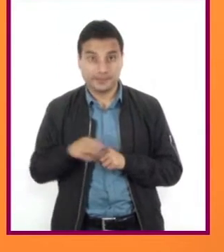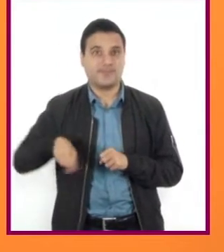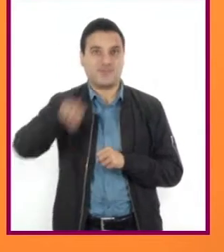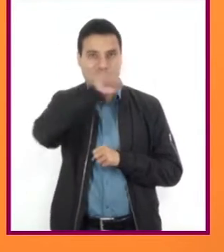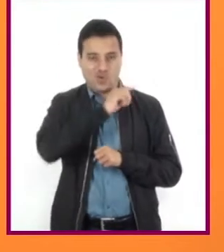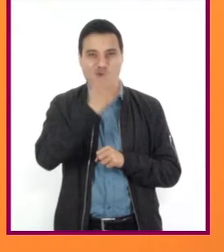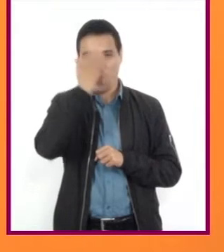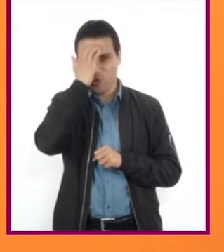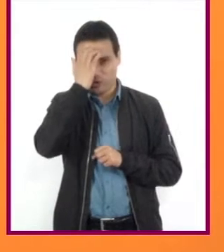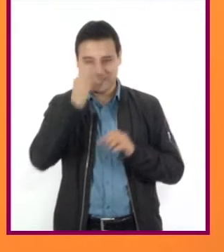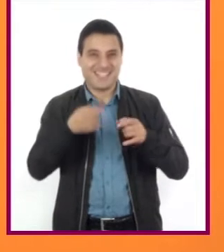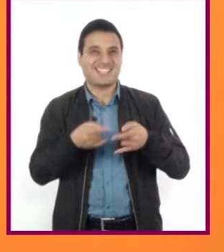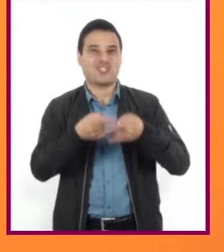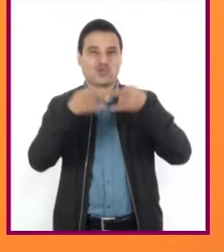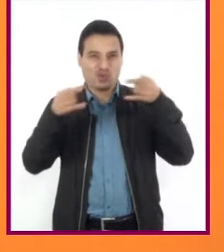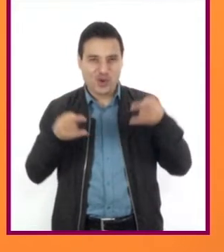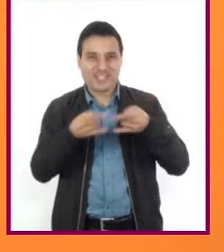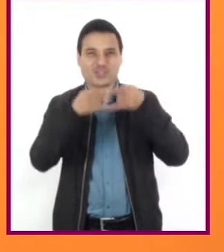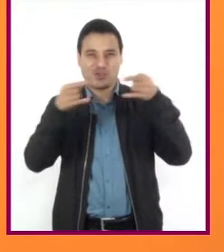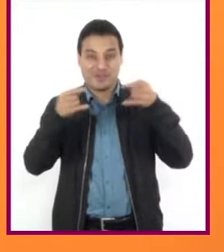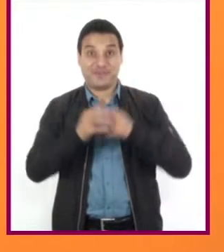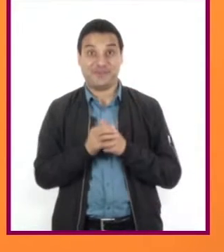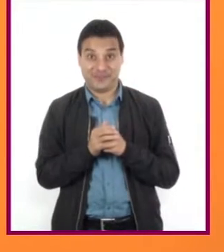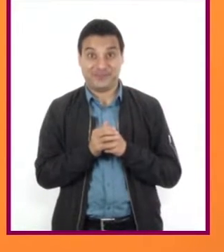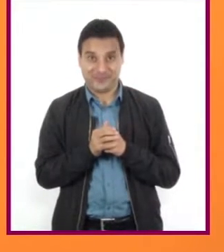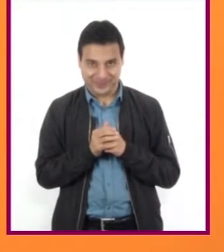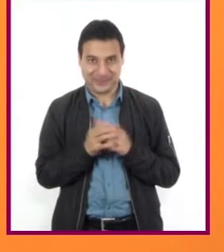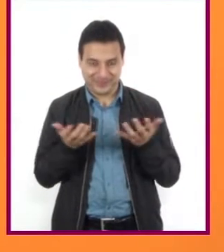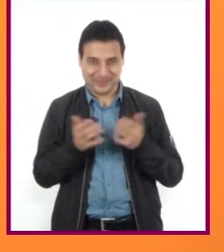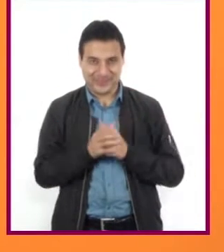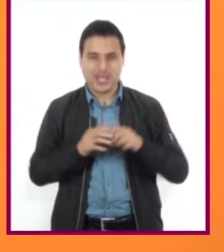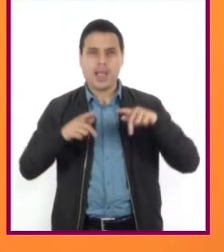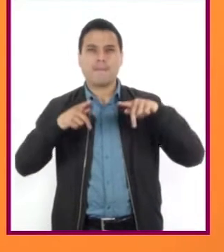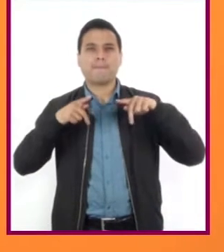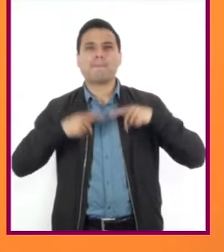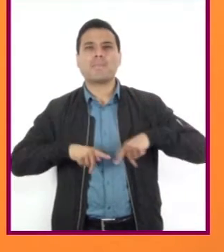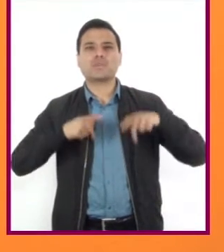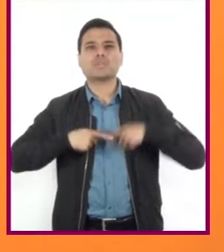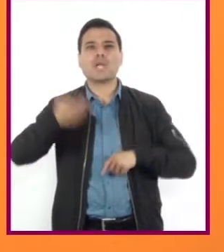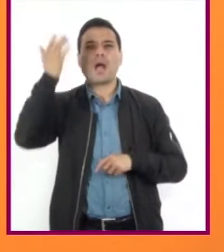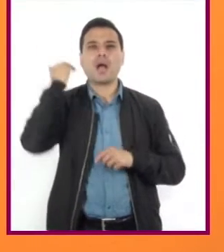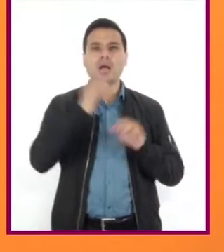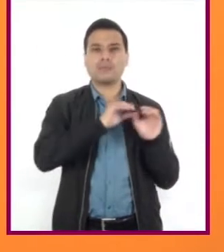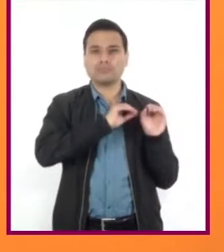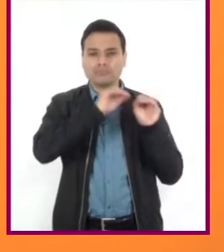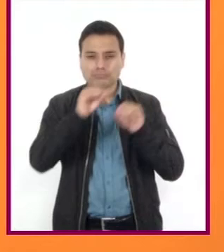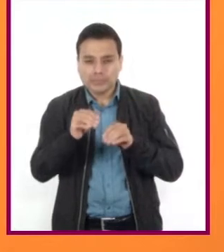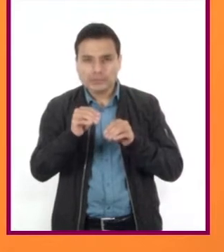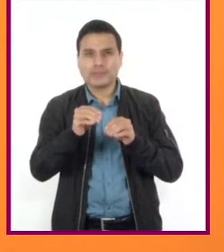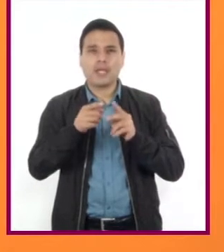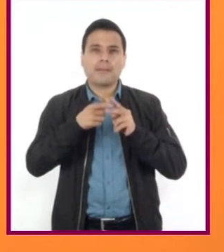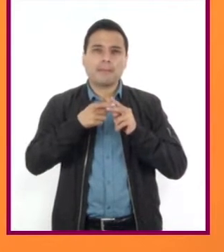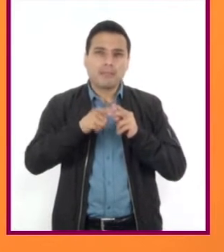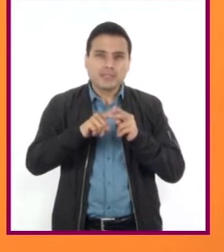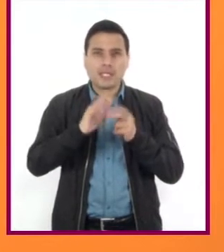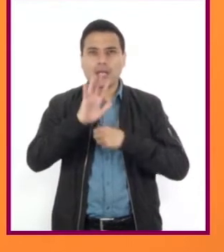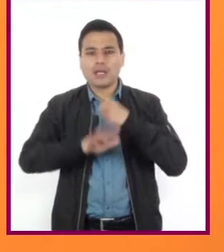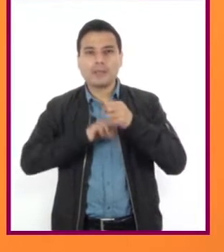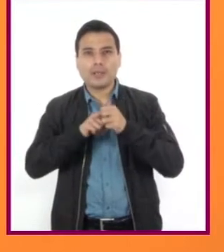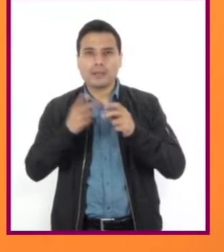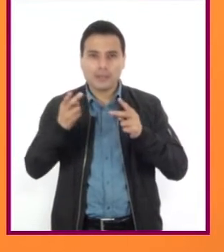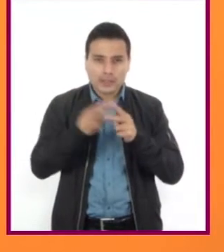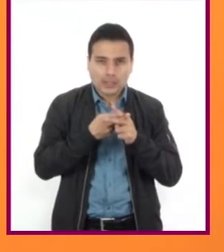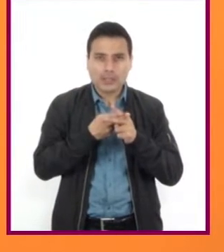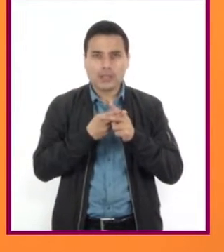más importantes desde la llegada a América de grupos de cazadores-recolectores hasta la formación de algunas culturas